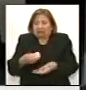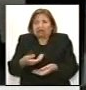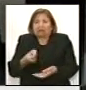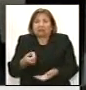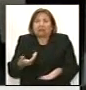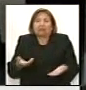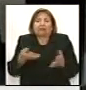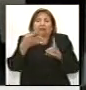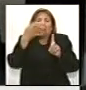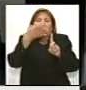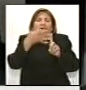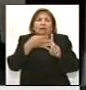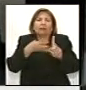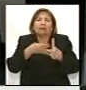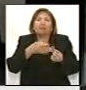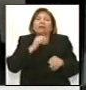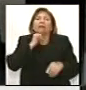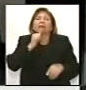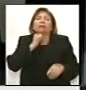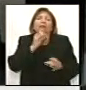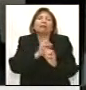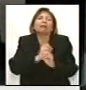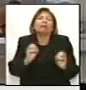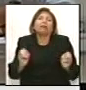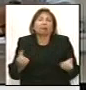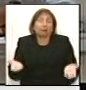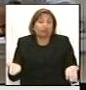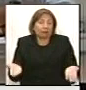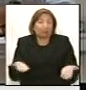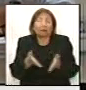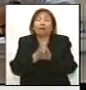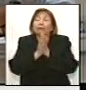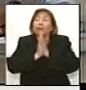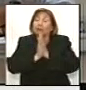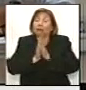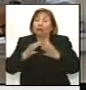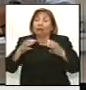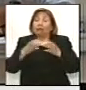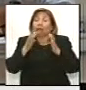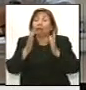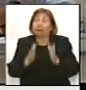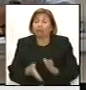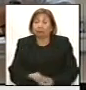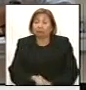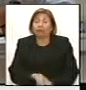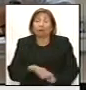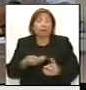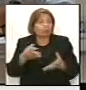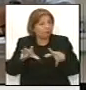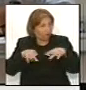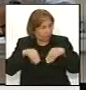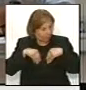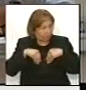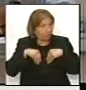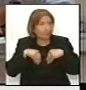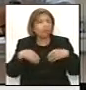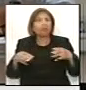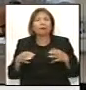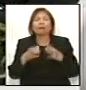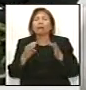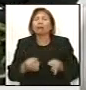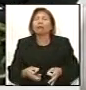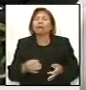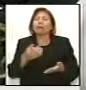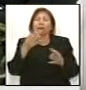los perfiles aún no están listos. En ese sentido, solicitó al Congreso de la República que apruebe el presupuesto para la realización